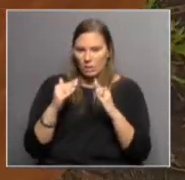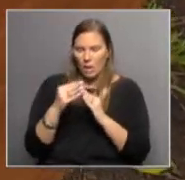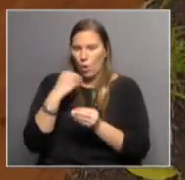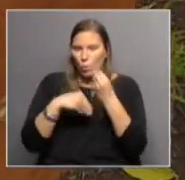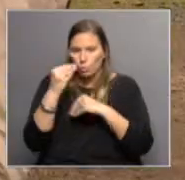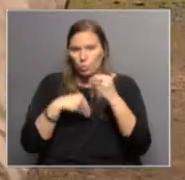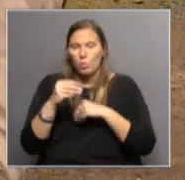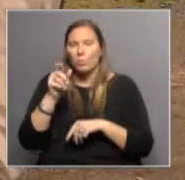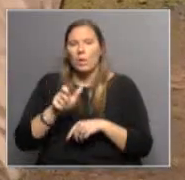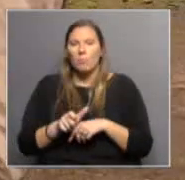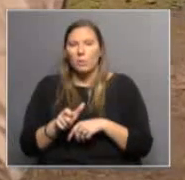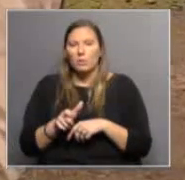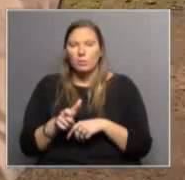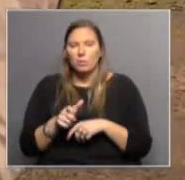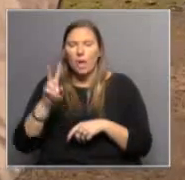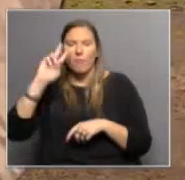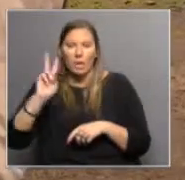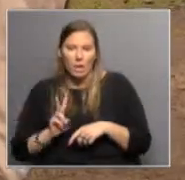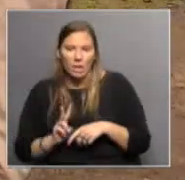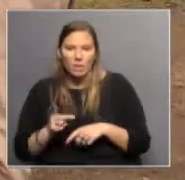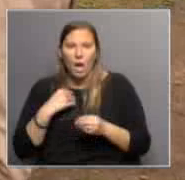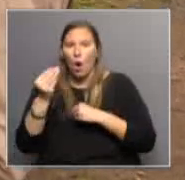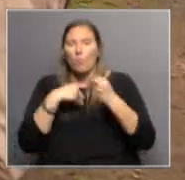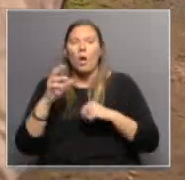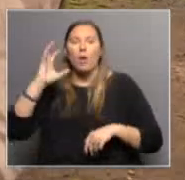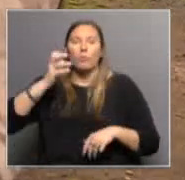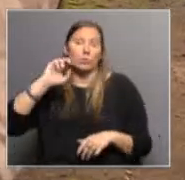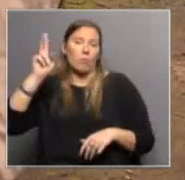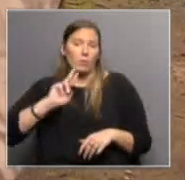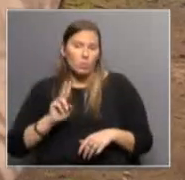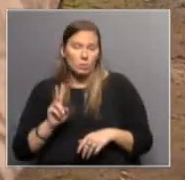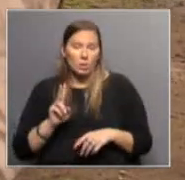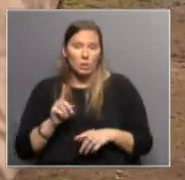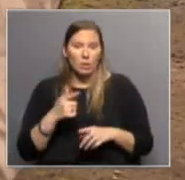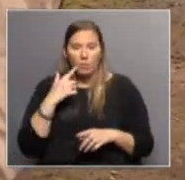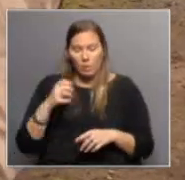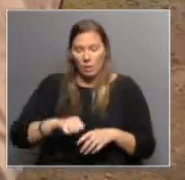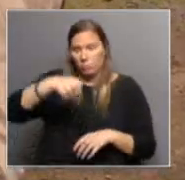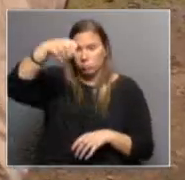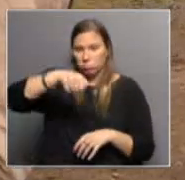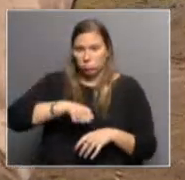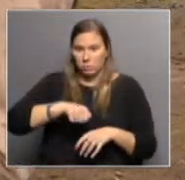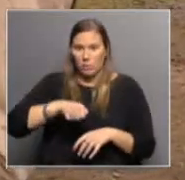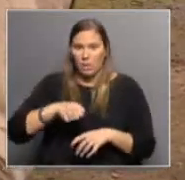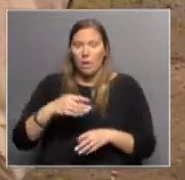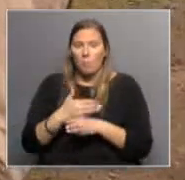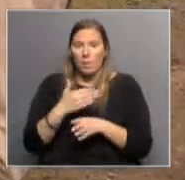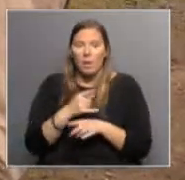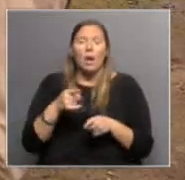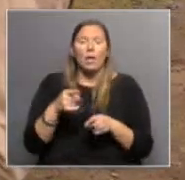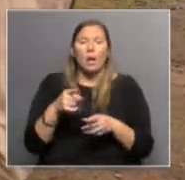consumo. A veces hay gente que es muy vegana o vegetariana y consume un montón de frutas y verduras. Y bueno, la idea con la compostera es que cada uno tenga su tachito